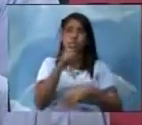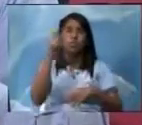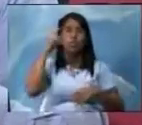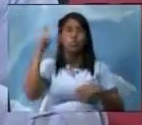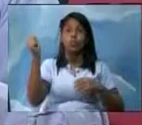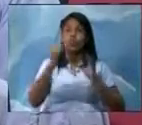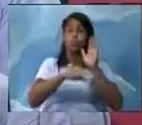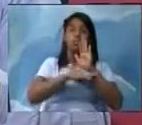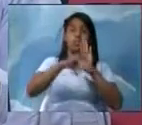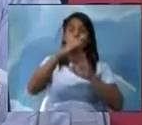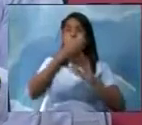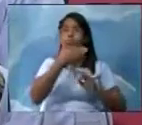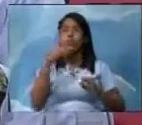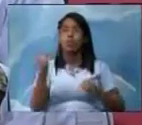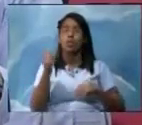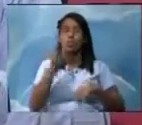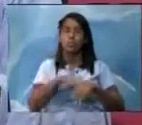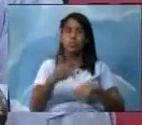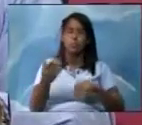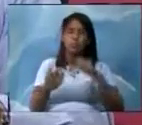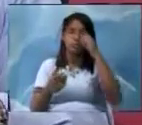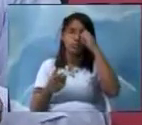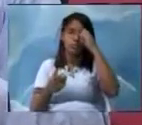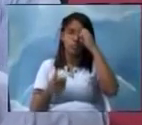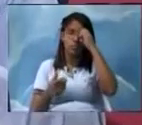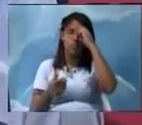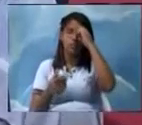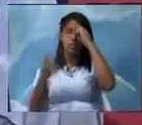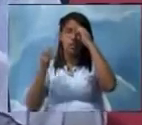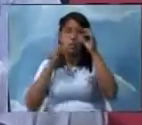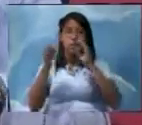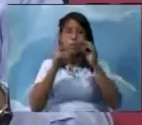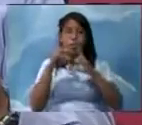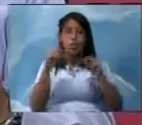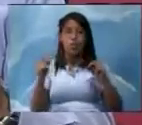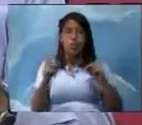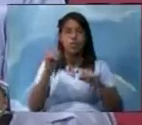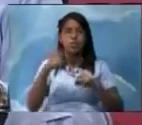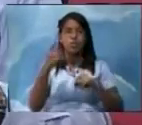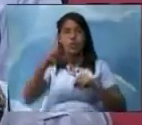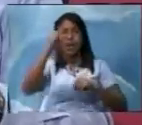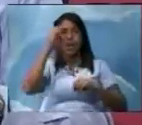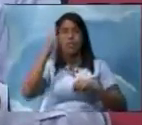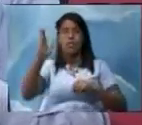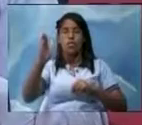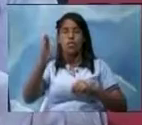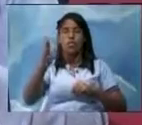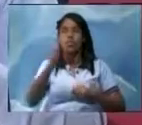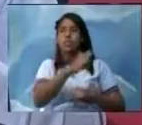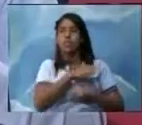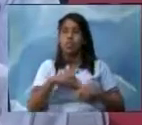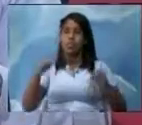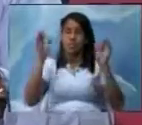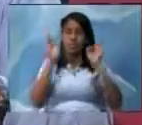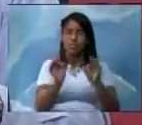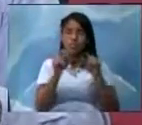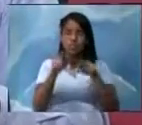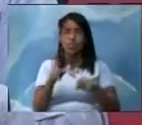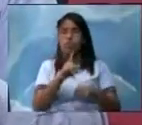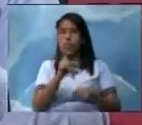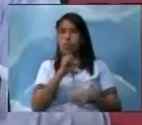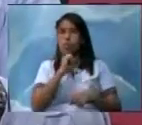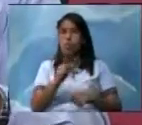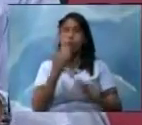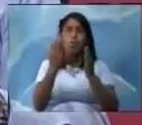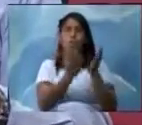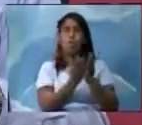super intelectuales porque nos hayamos nosotros preparado no no sino que Dios y quiero hacer énfasis acá no es malos